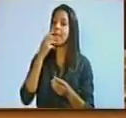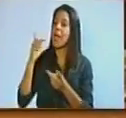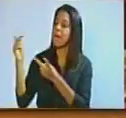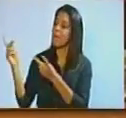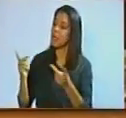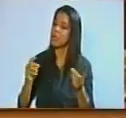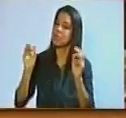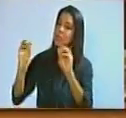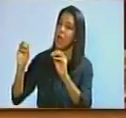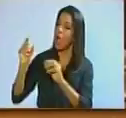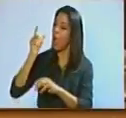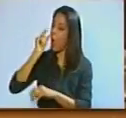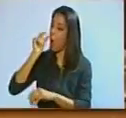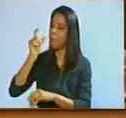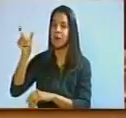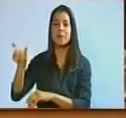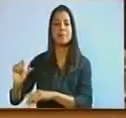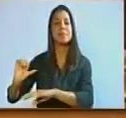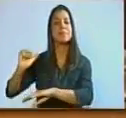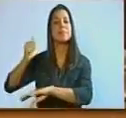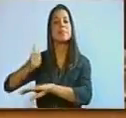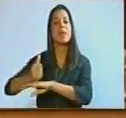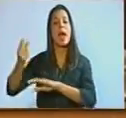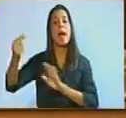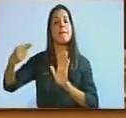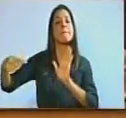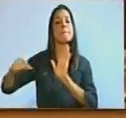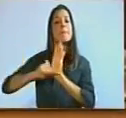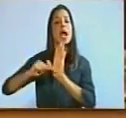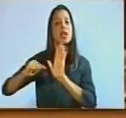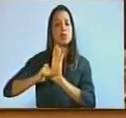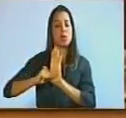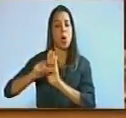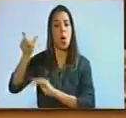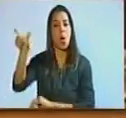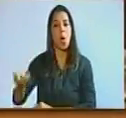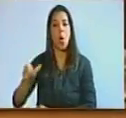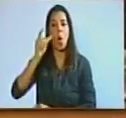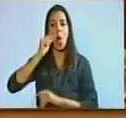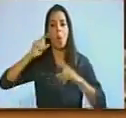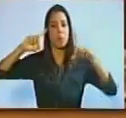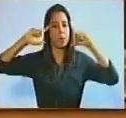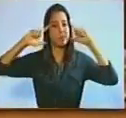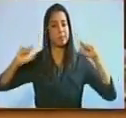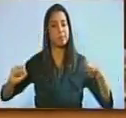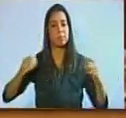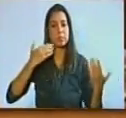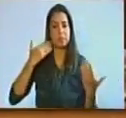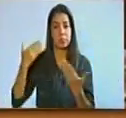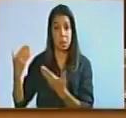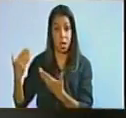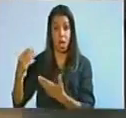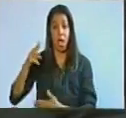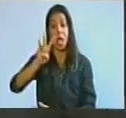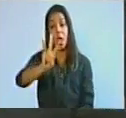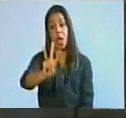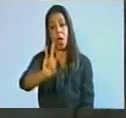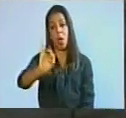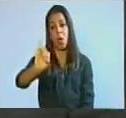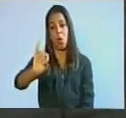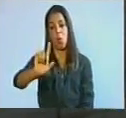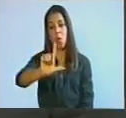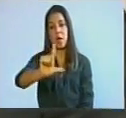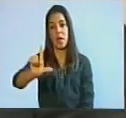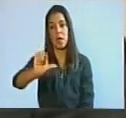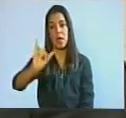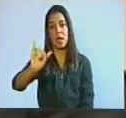al superintendente de Precios Justos, el licenciado William Contreras, quien ha llevado adelante una